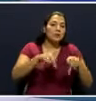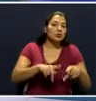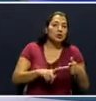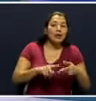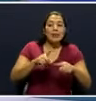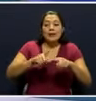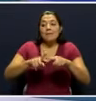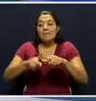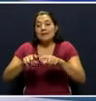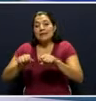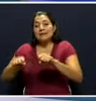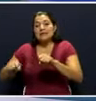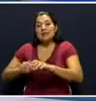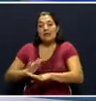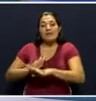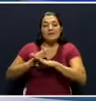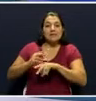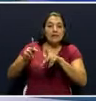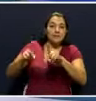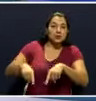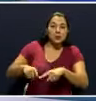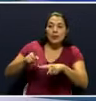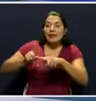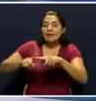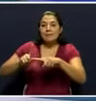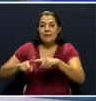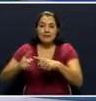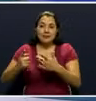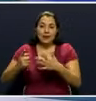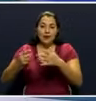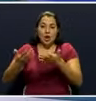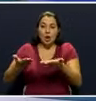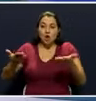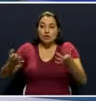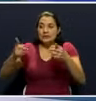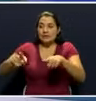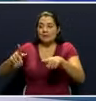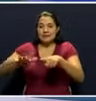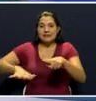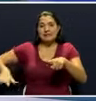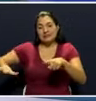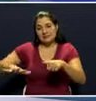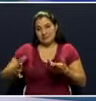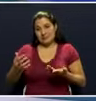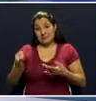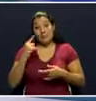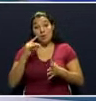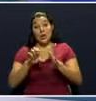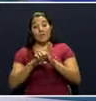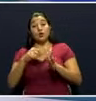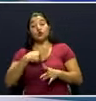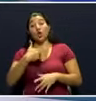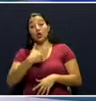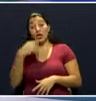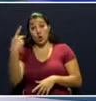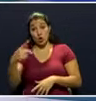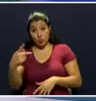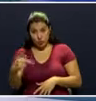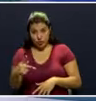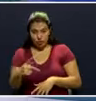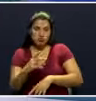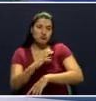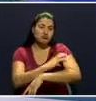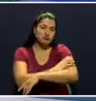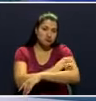persona hipertensa, pero estoy en un tratamiento donde yo me mantengo compensada, donde tengo